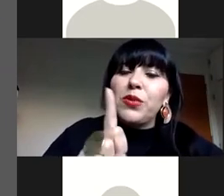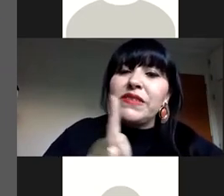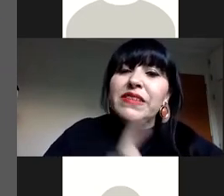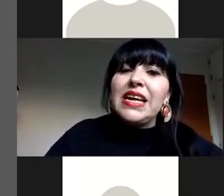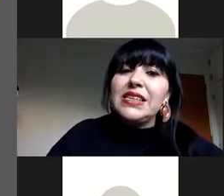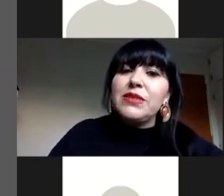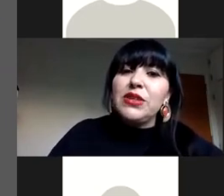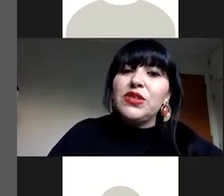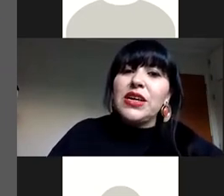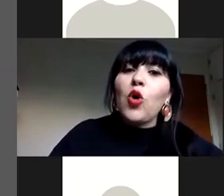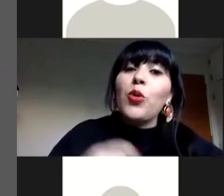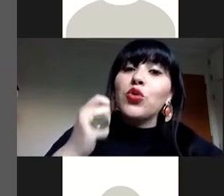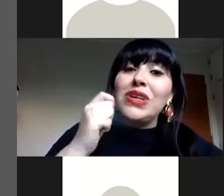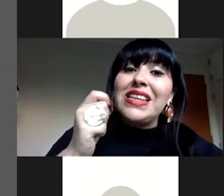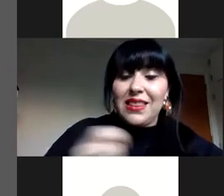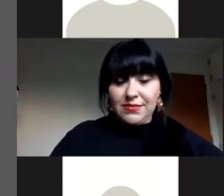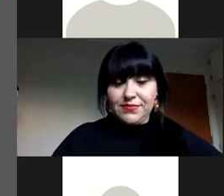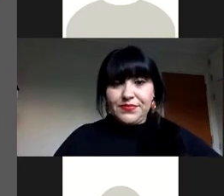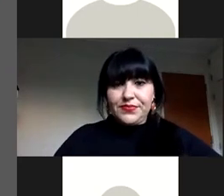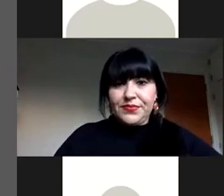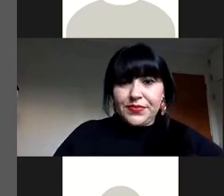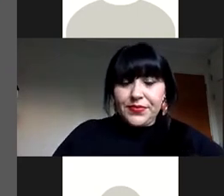mayores posibilidades en términos de oportunidad.